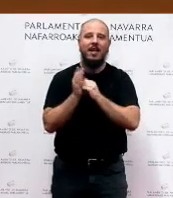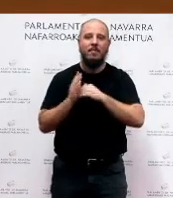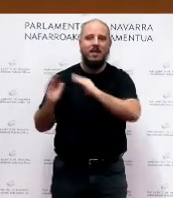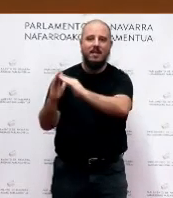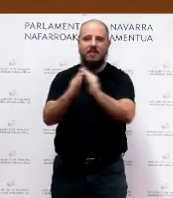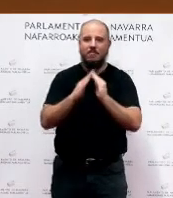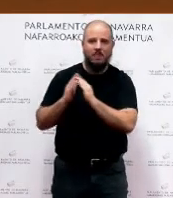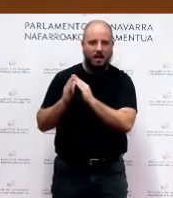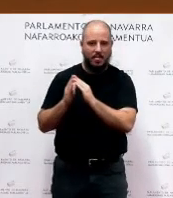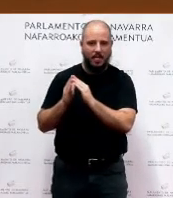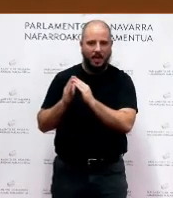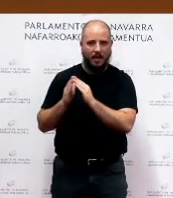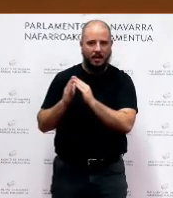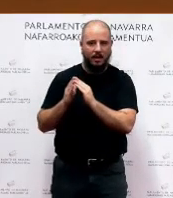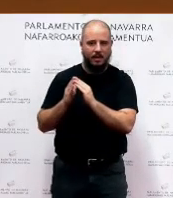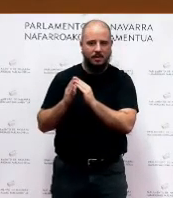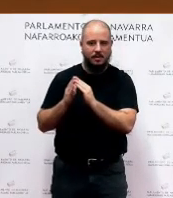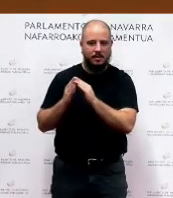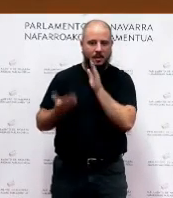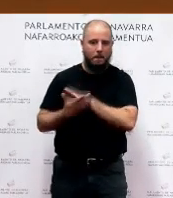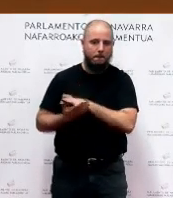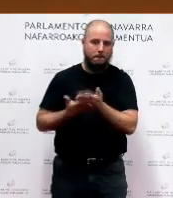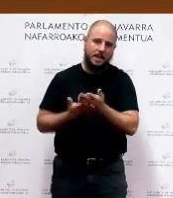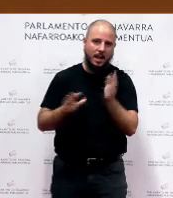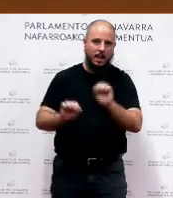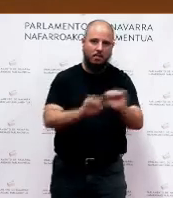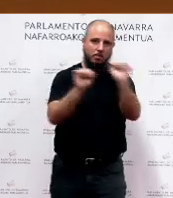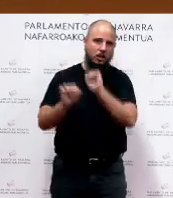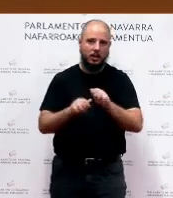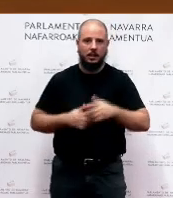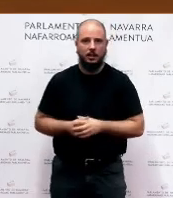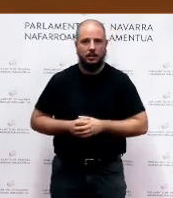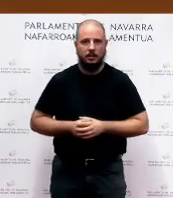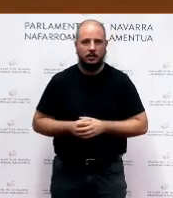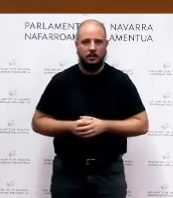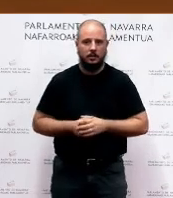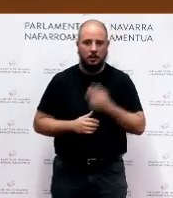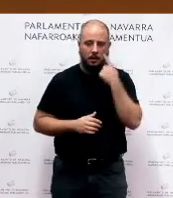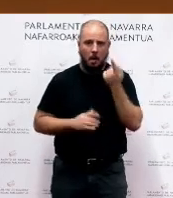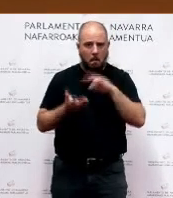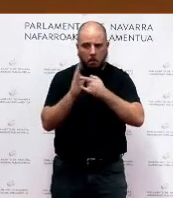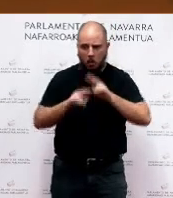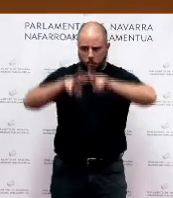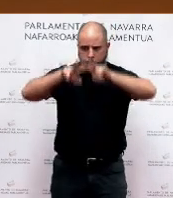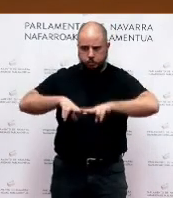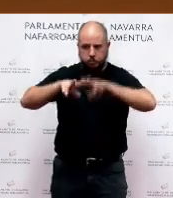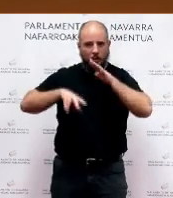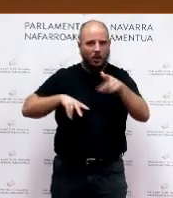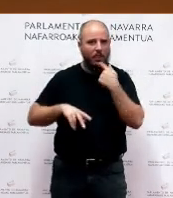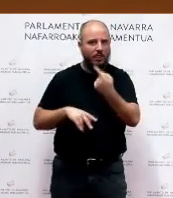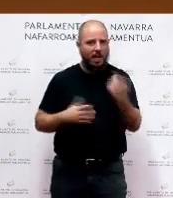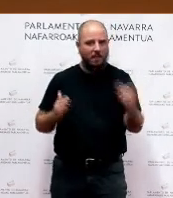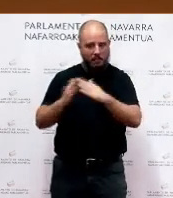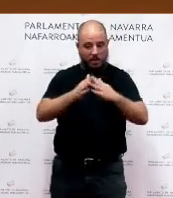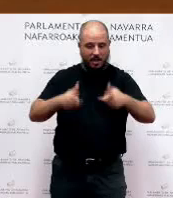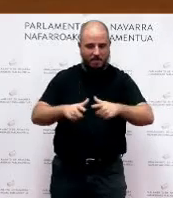menos y la mitad de ellas al menos protegidas. Revisaron el plan con la excusa de planear más viviendas y 10 años